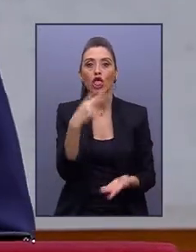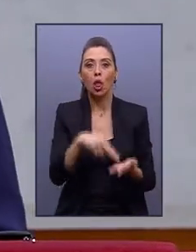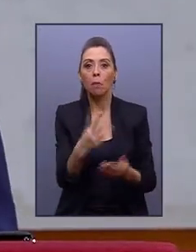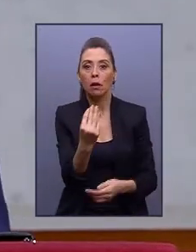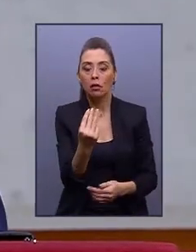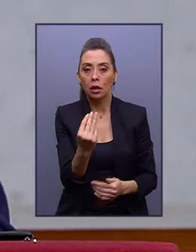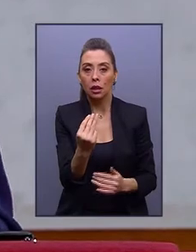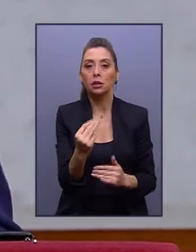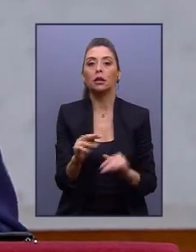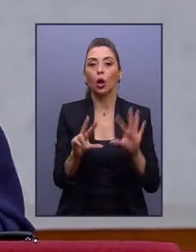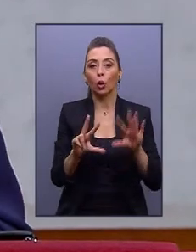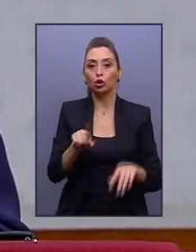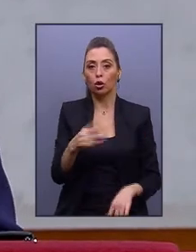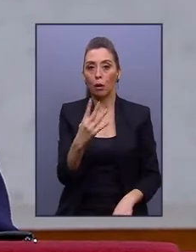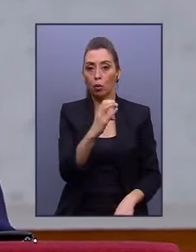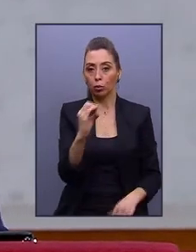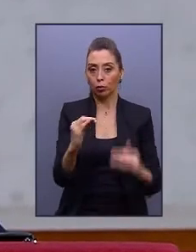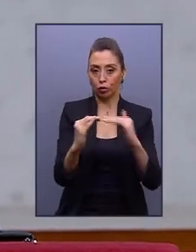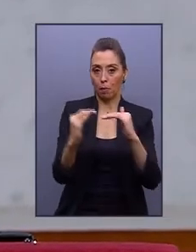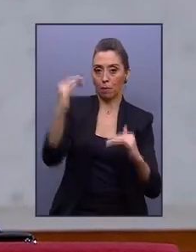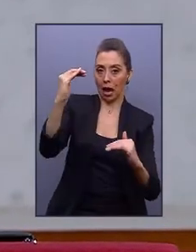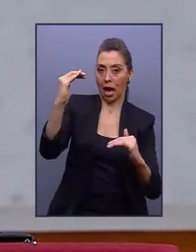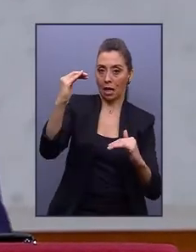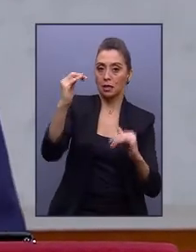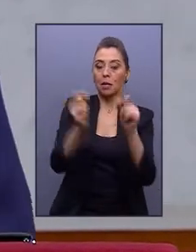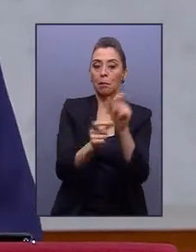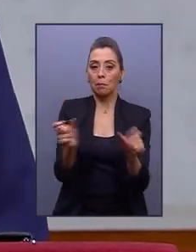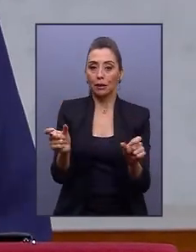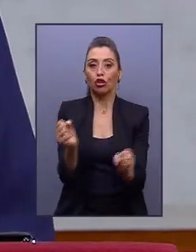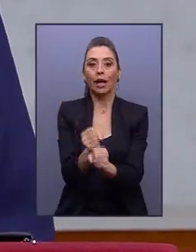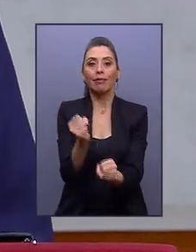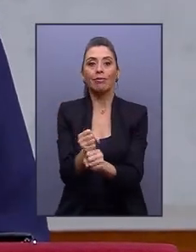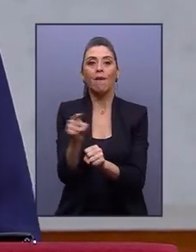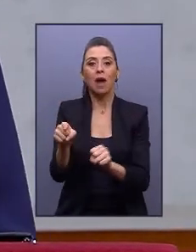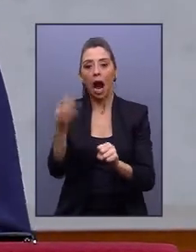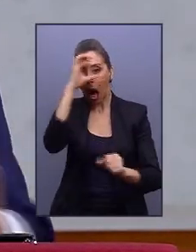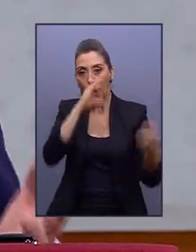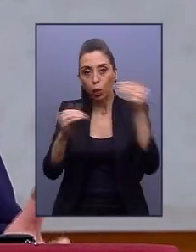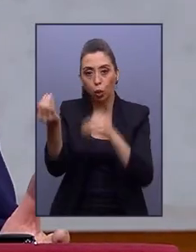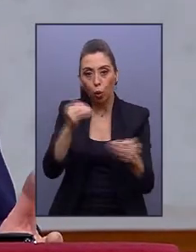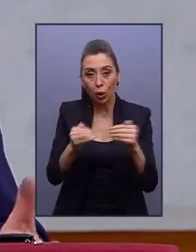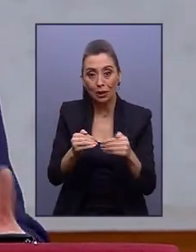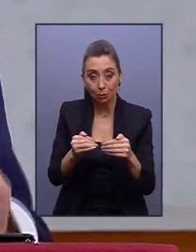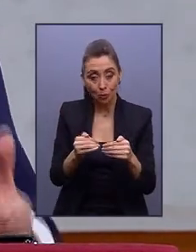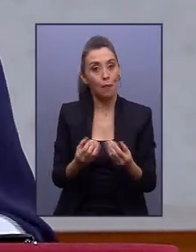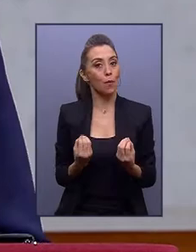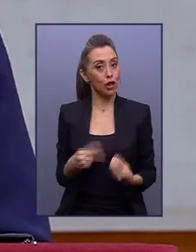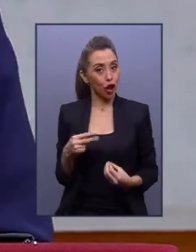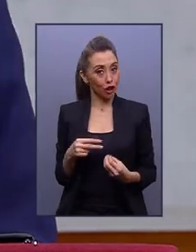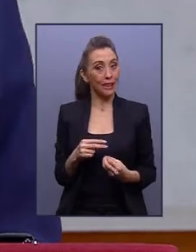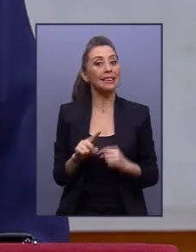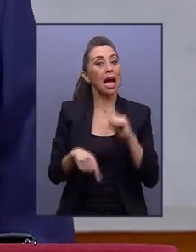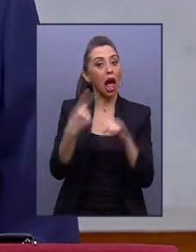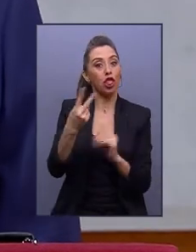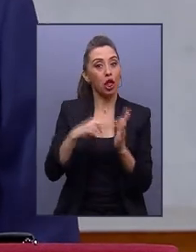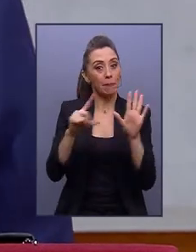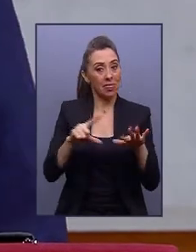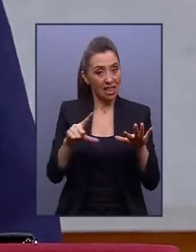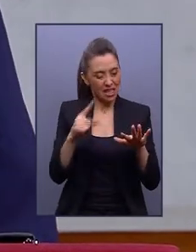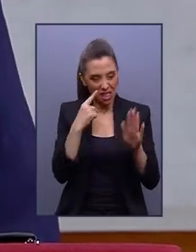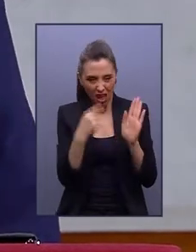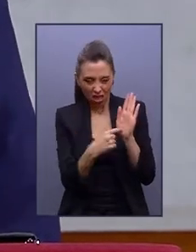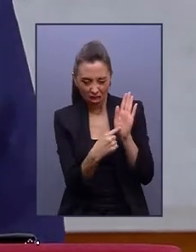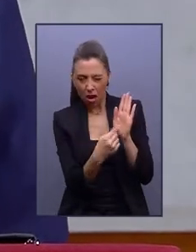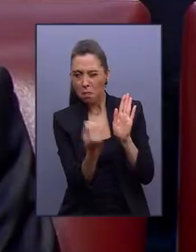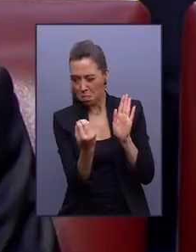hubo un crecimiento de 8,4% entre los ocupados del sector. Y la buena noticia es que las cifras para el 2017 se muestran